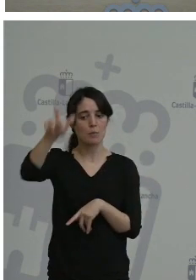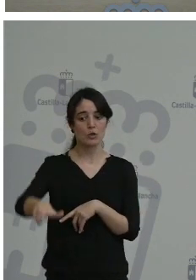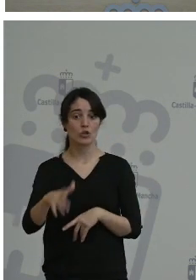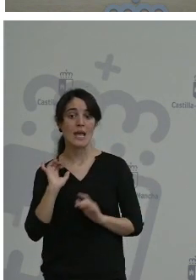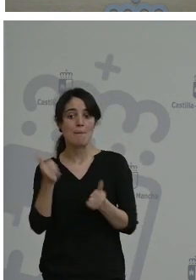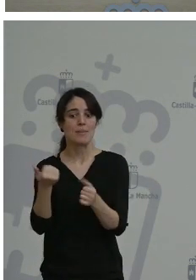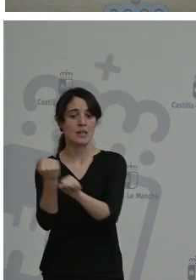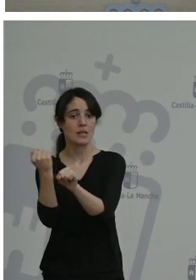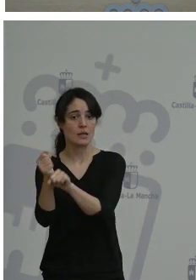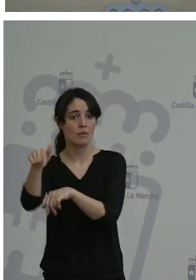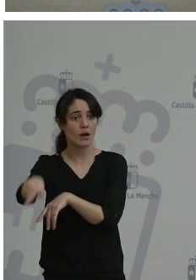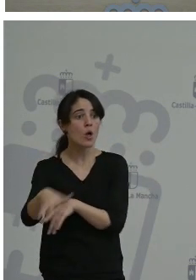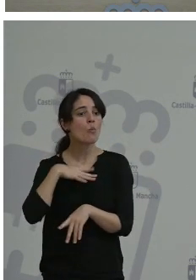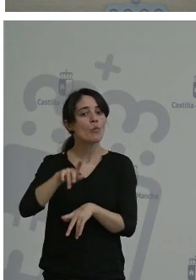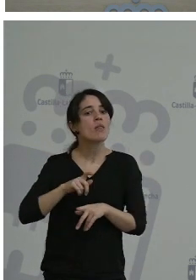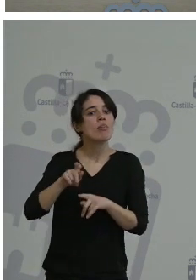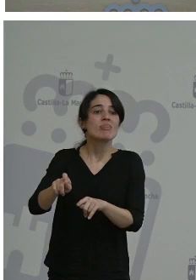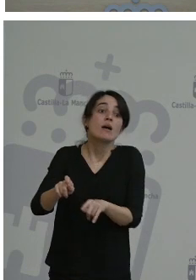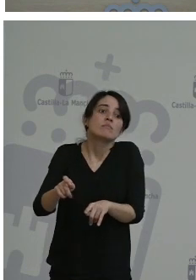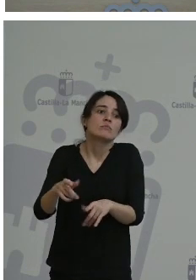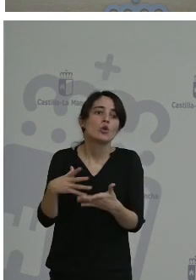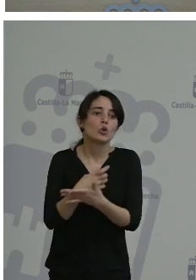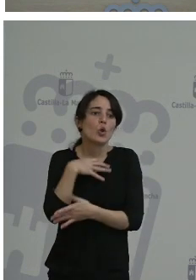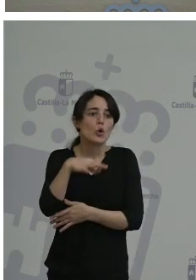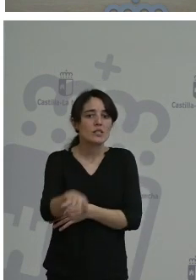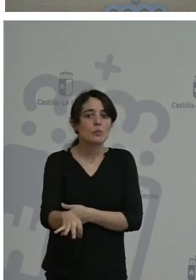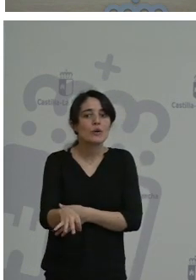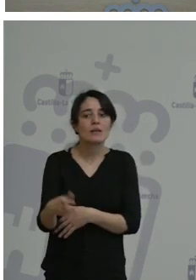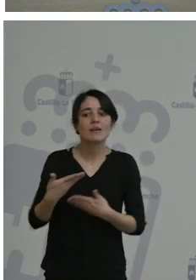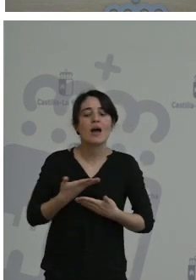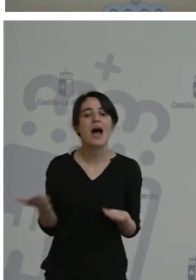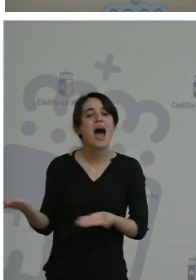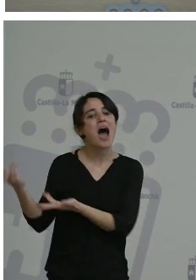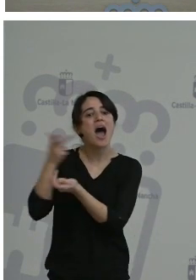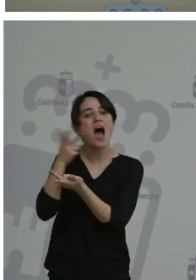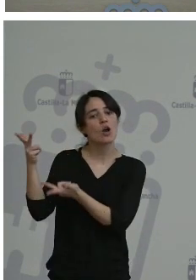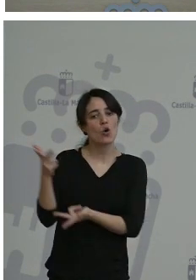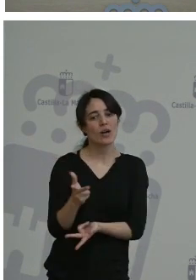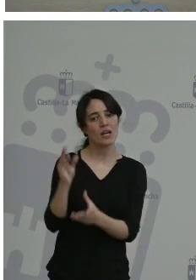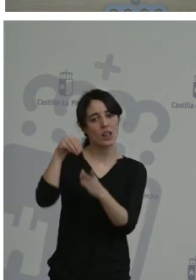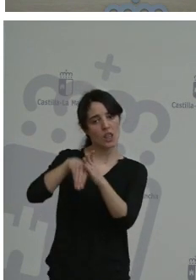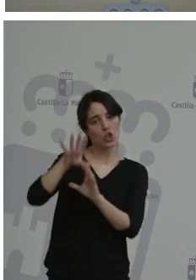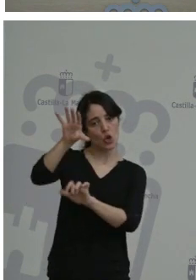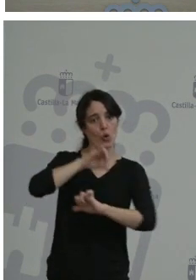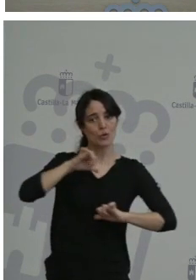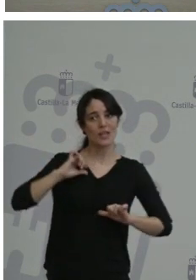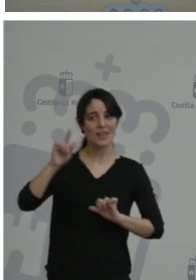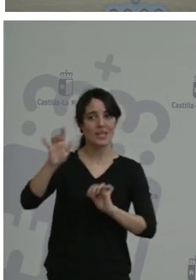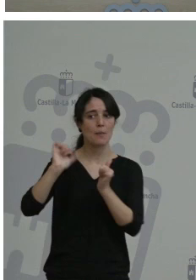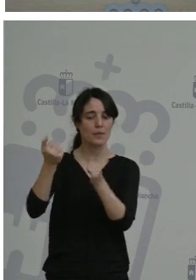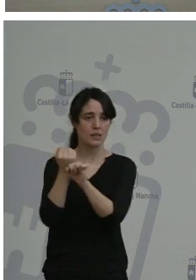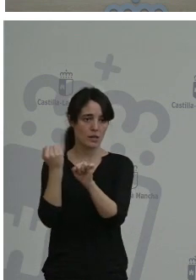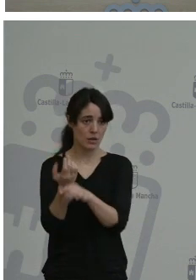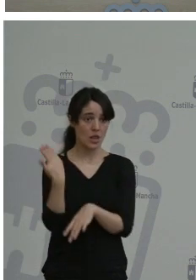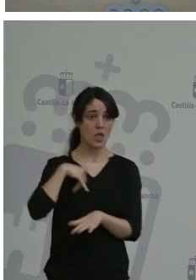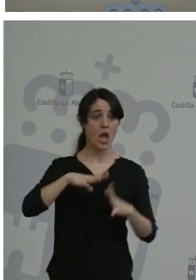facilitar en la medida de lo posible pues todo lo que va a ser el acogimiento en esta comunidad autónoma. En Castilla y León sí que se han realizado algunas prácticas en